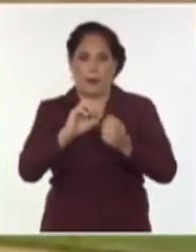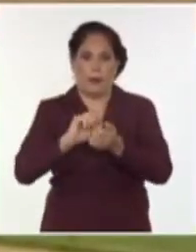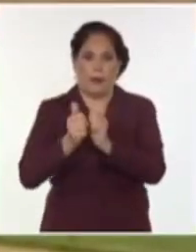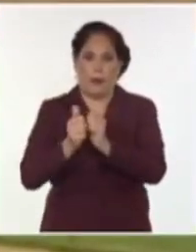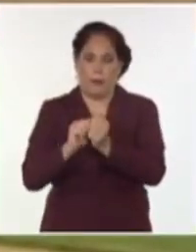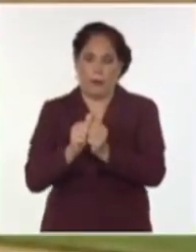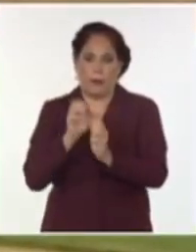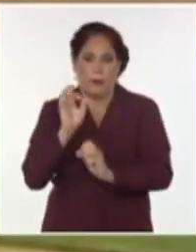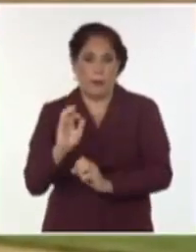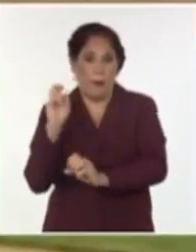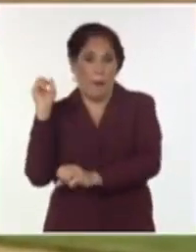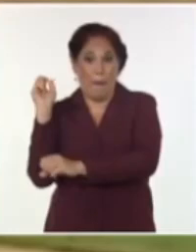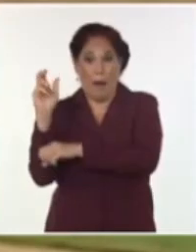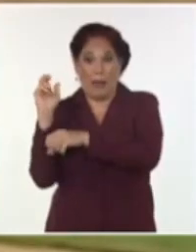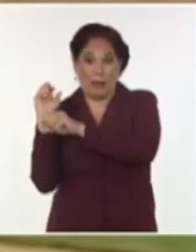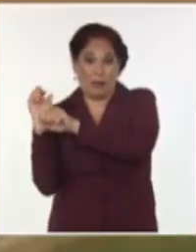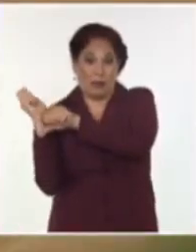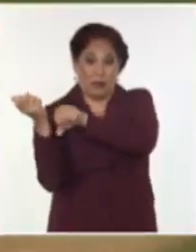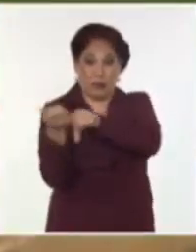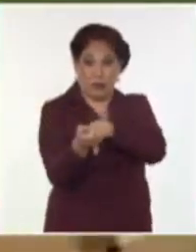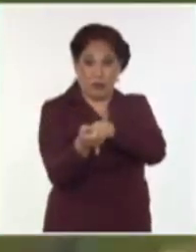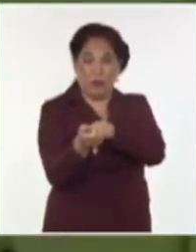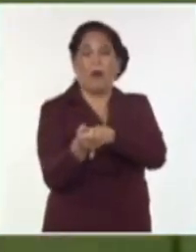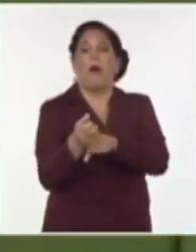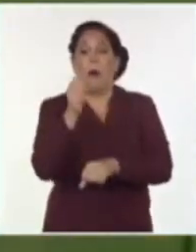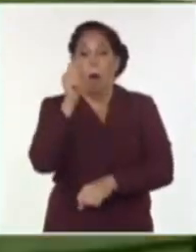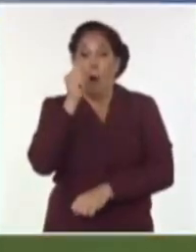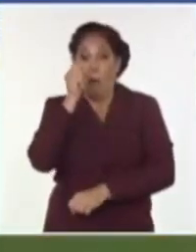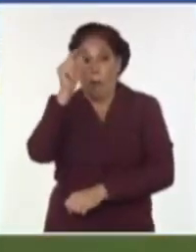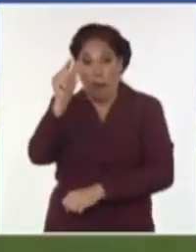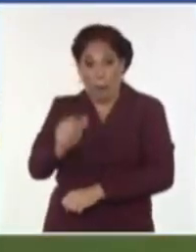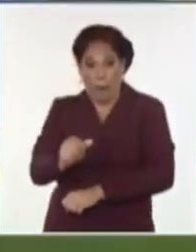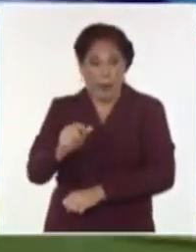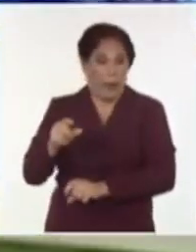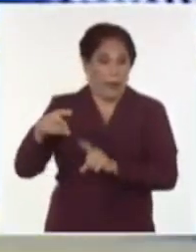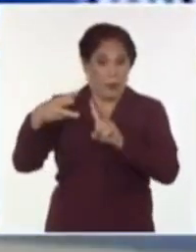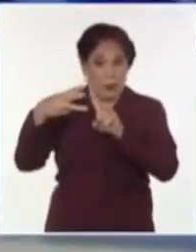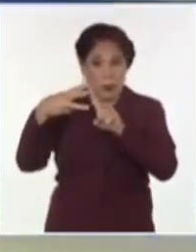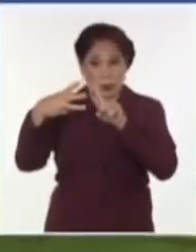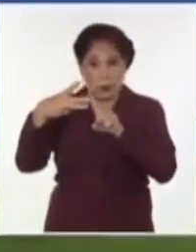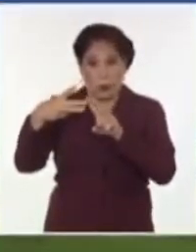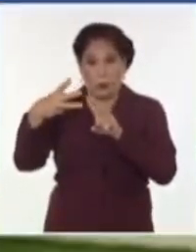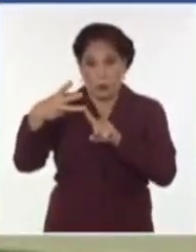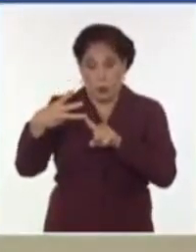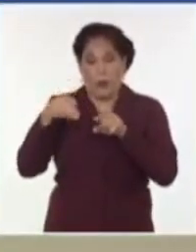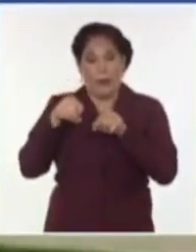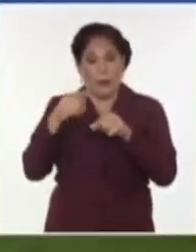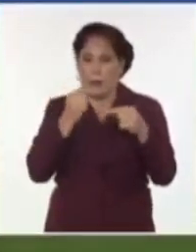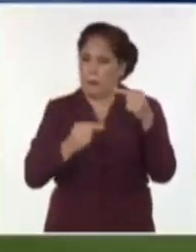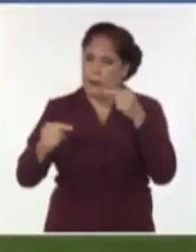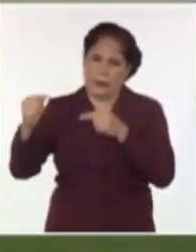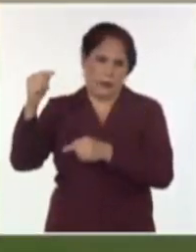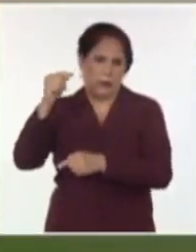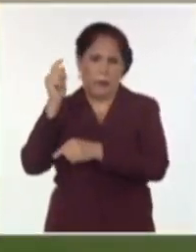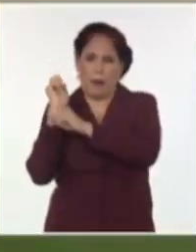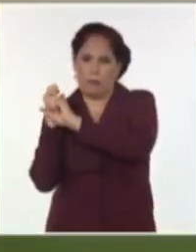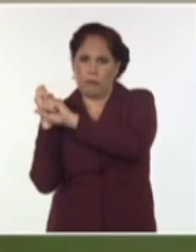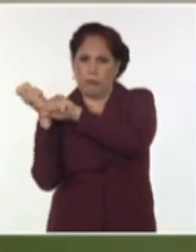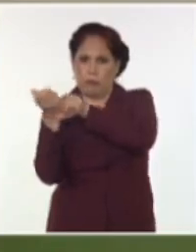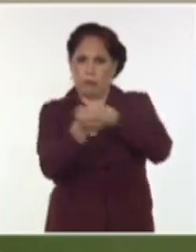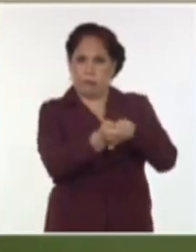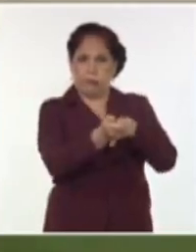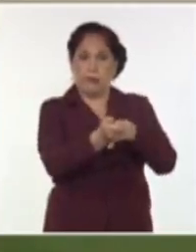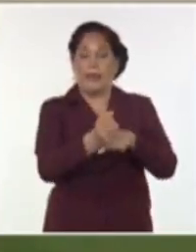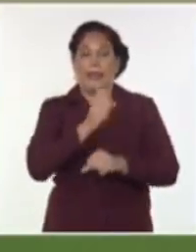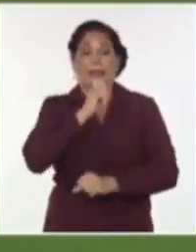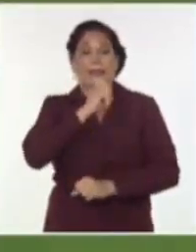fuerza de batazos, en Atlanta, Linares, Quindelán y compañía protagonizaron varias hazañas bien